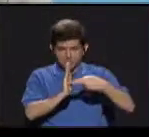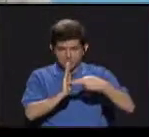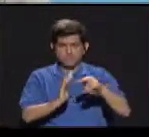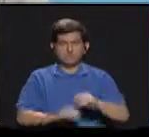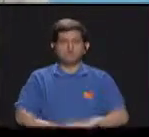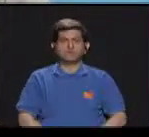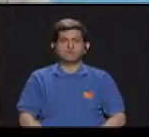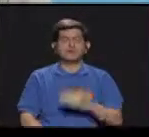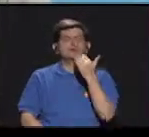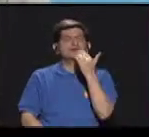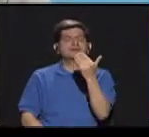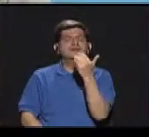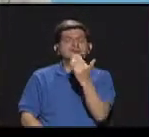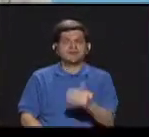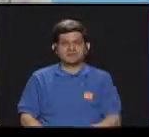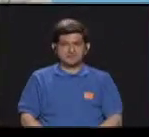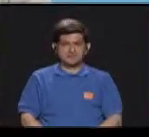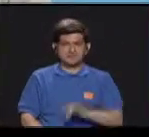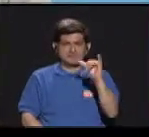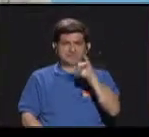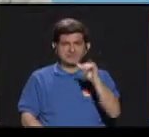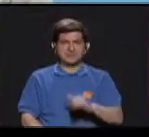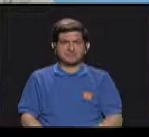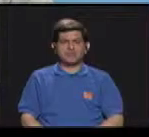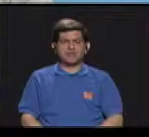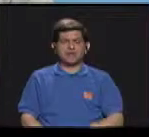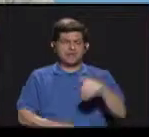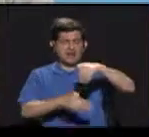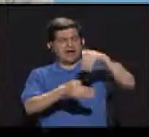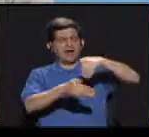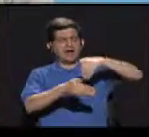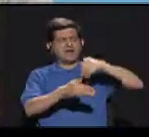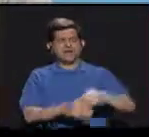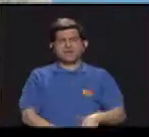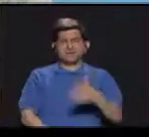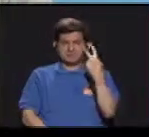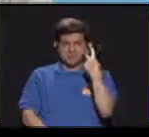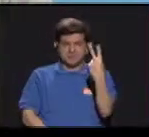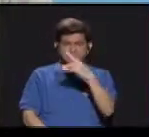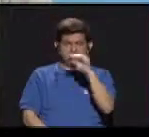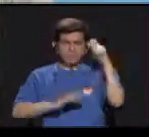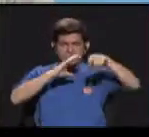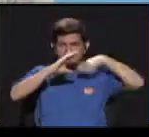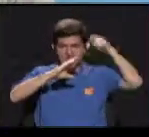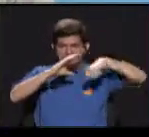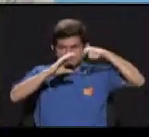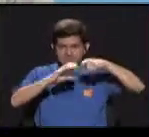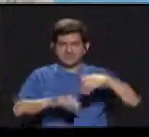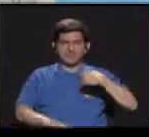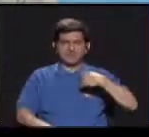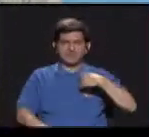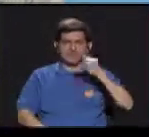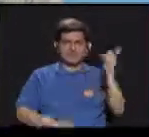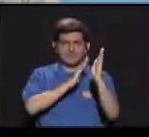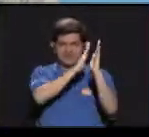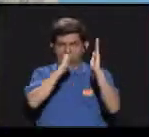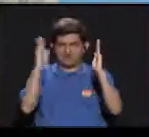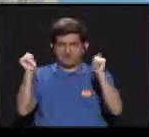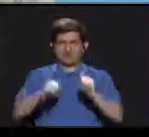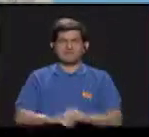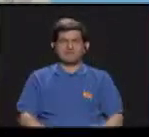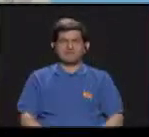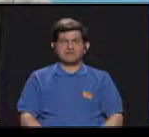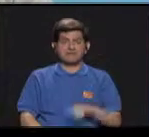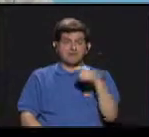figura querida don Alfredo Catania, gracias en parte a nuestro acervo audiovisual y cinematográfico de Lunes